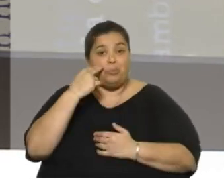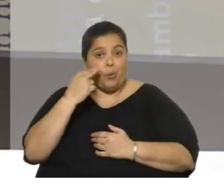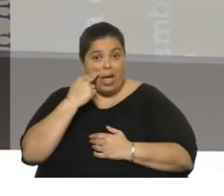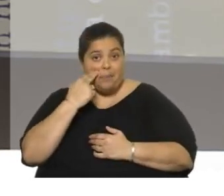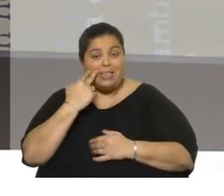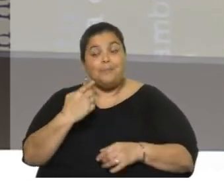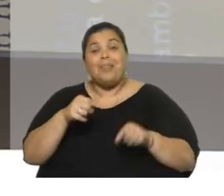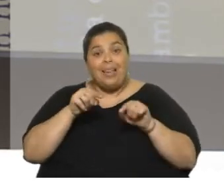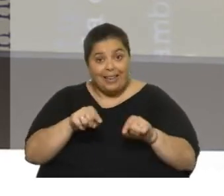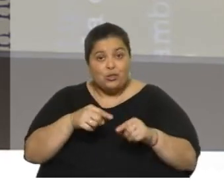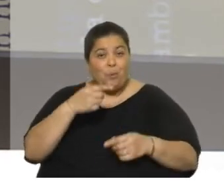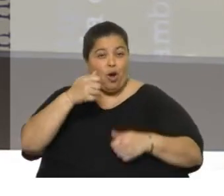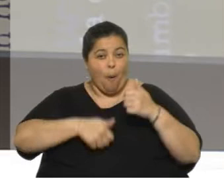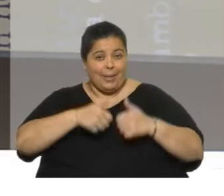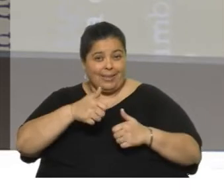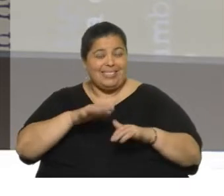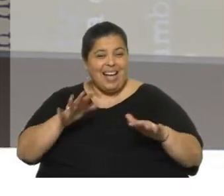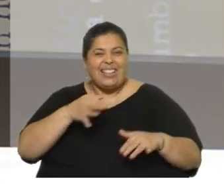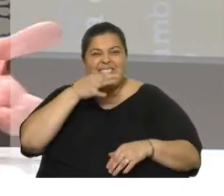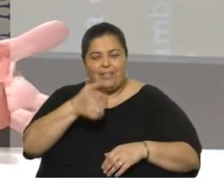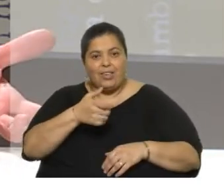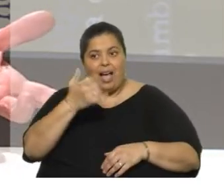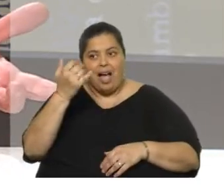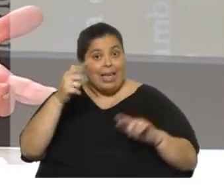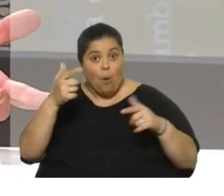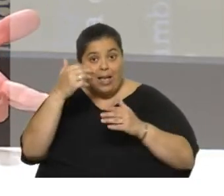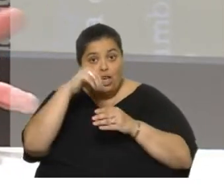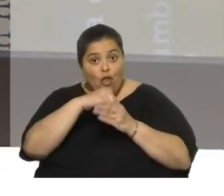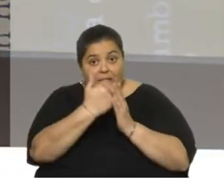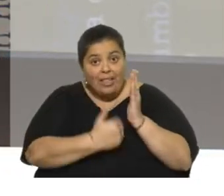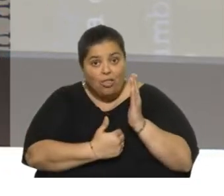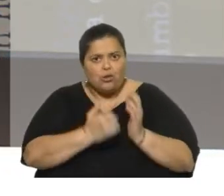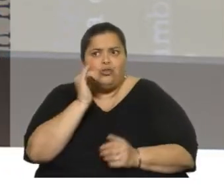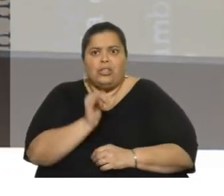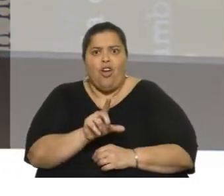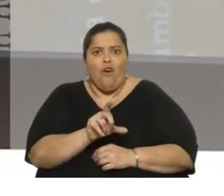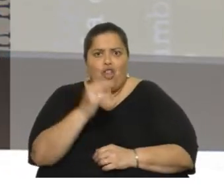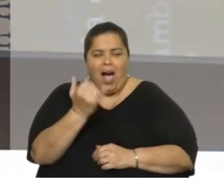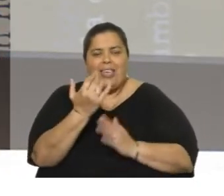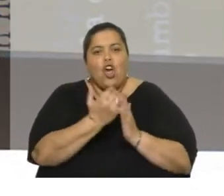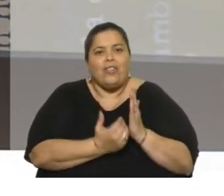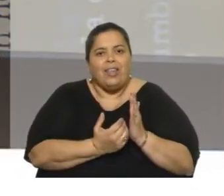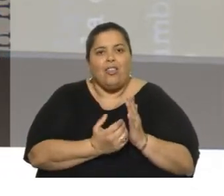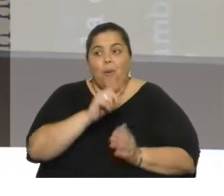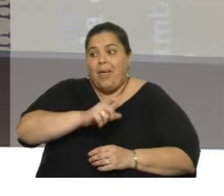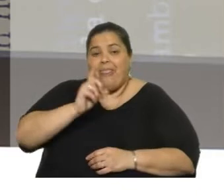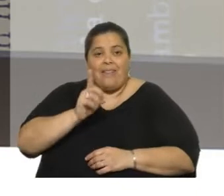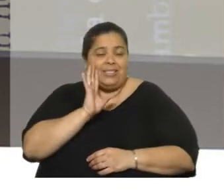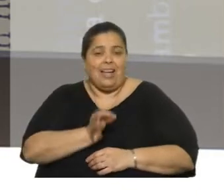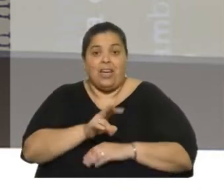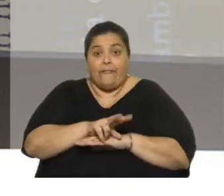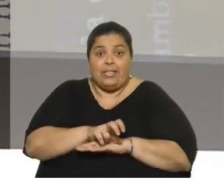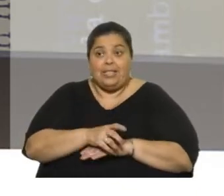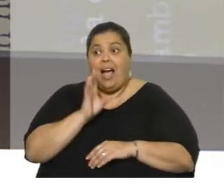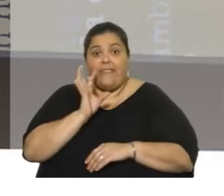eso quiere decir que no hay contenidos, y claro que hay contenidos. Claro que la gente tiene que saber física, claro que tiene que